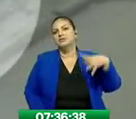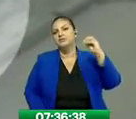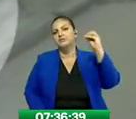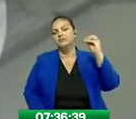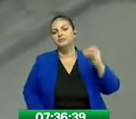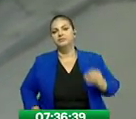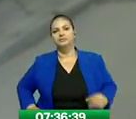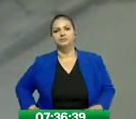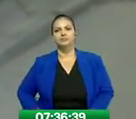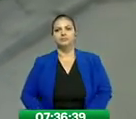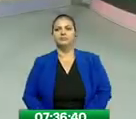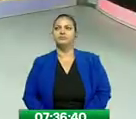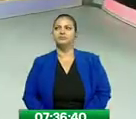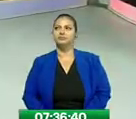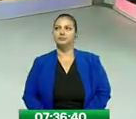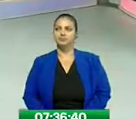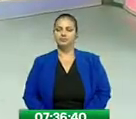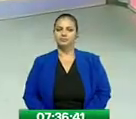Gurumín.